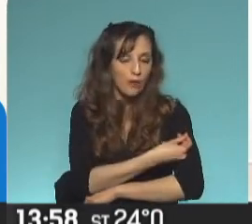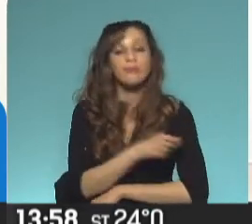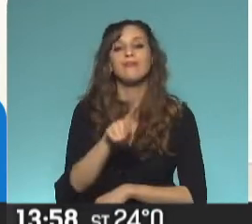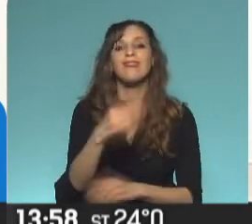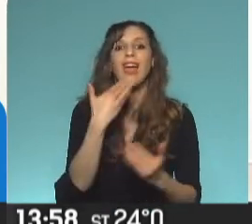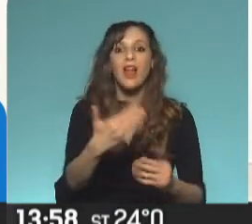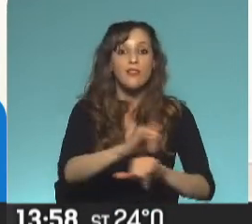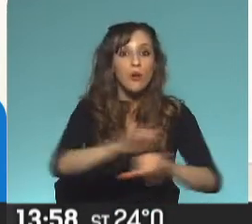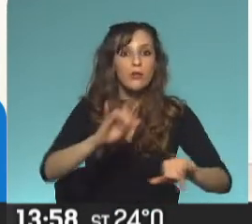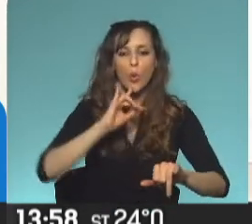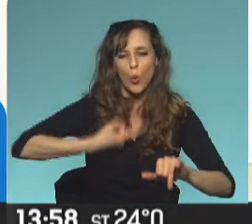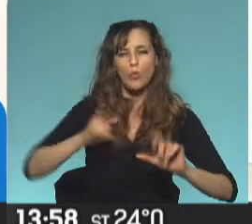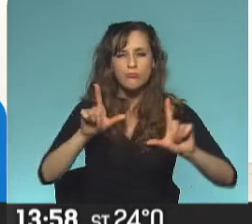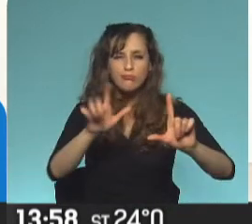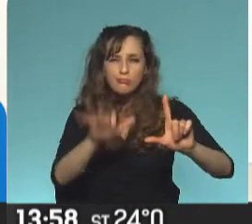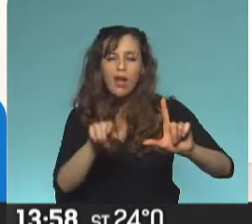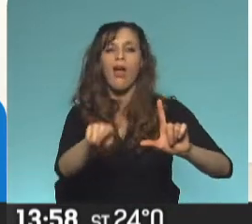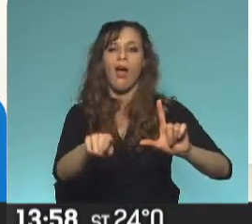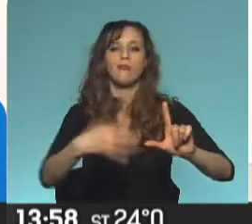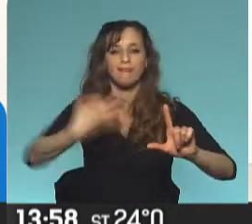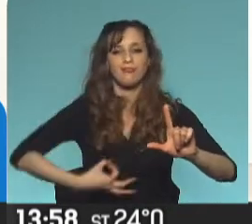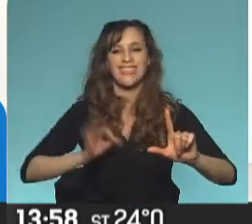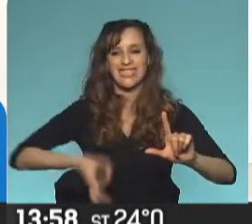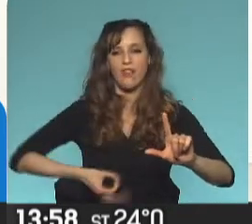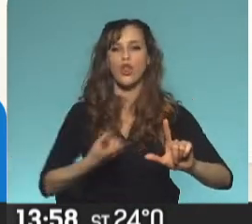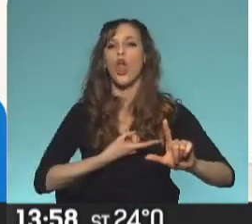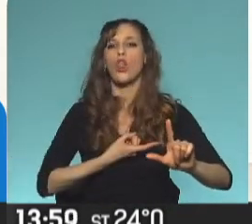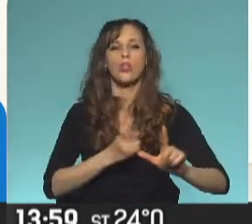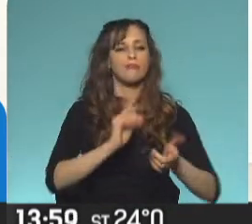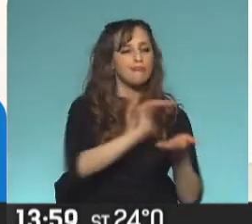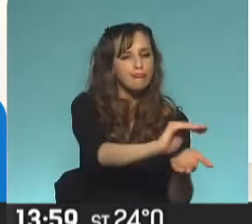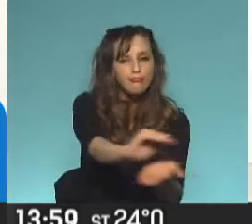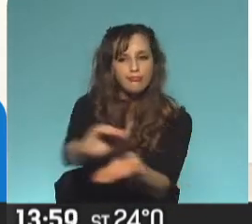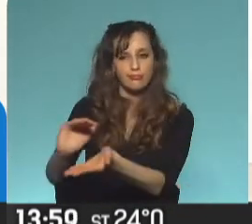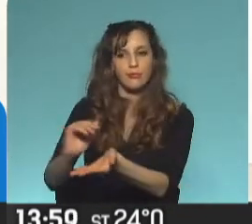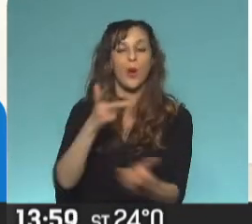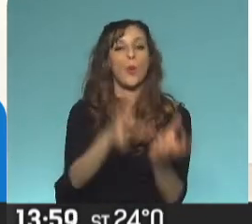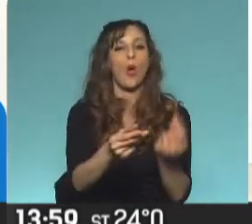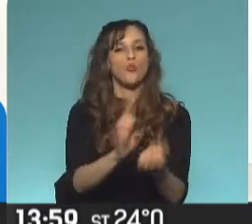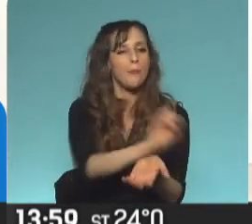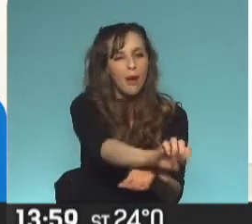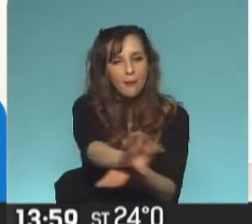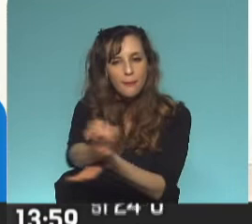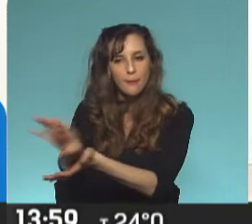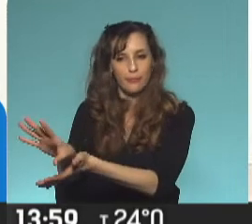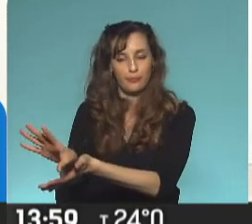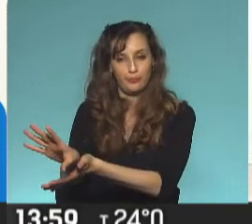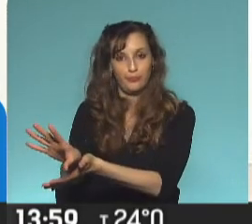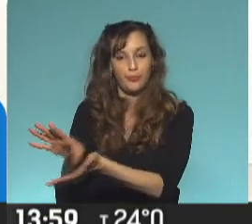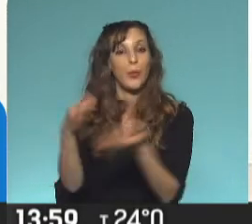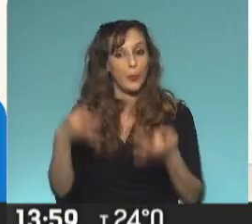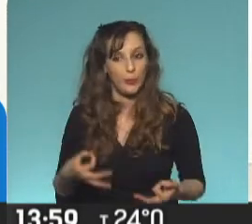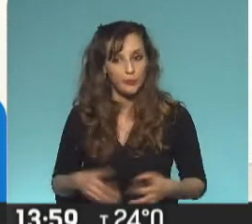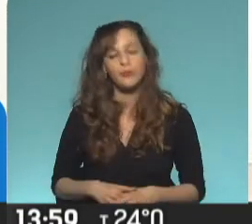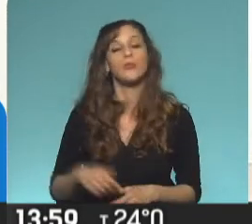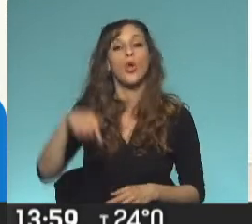manejar mejor la distribución de la vacuna y ver en qué grupos nos falta este acelerar el proceso hoy